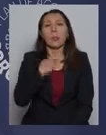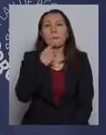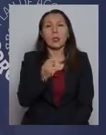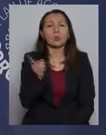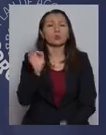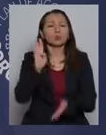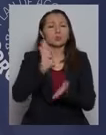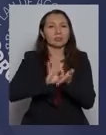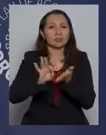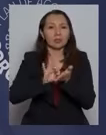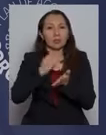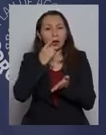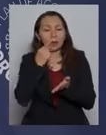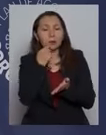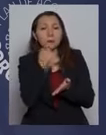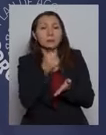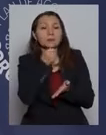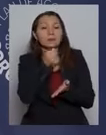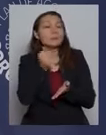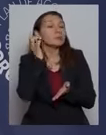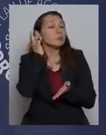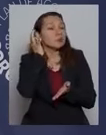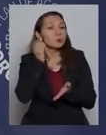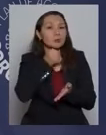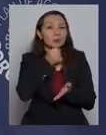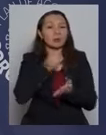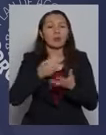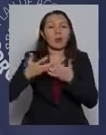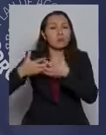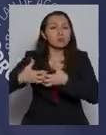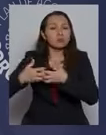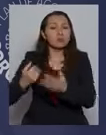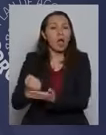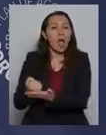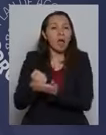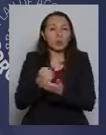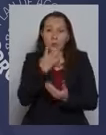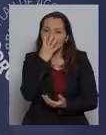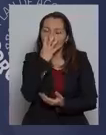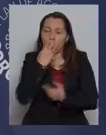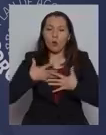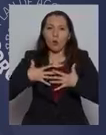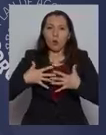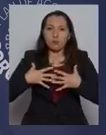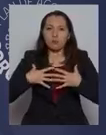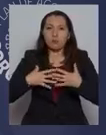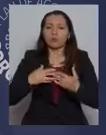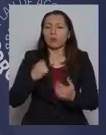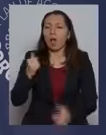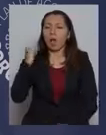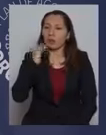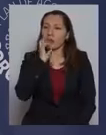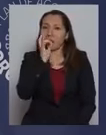Subsecretario, quería preguntarle por el tema de los ventiladores mecánicos. Si pudiera aclararnos, usted mismo ayer dijo